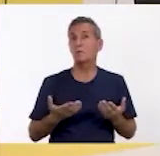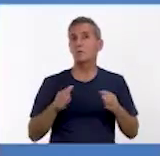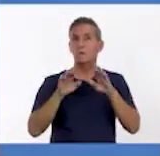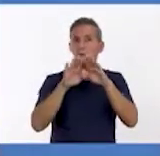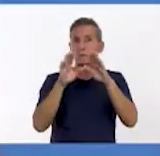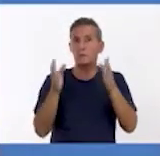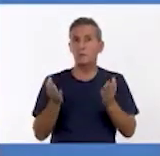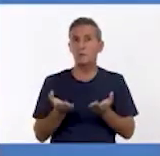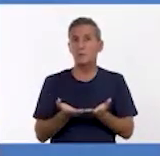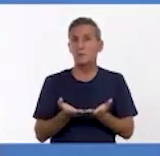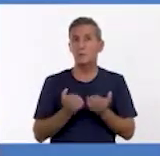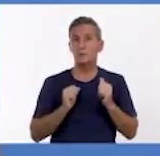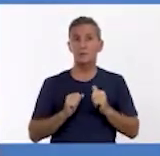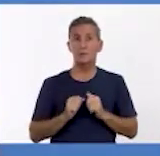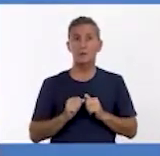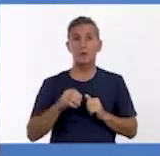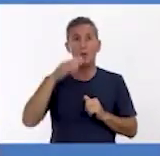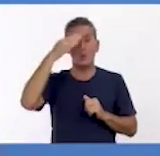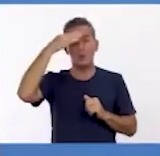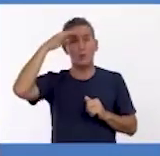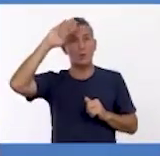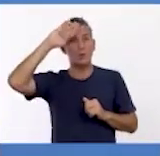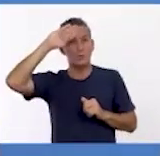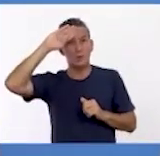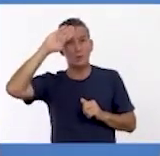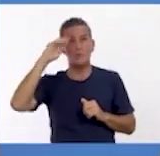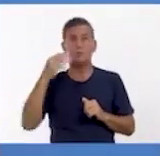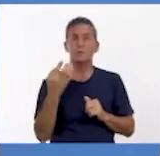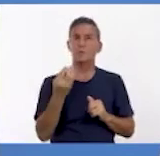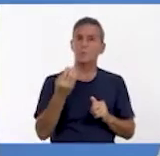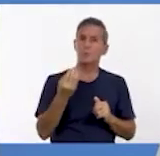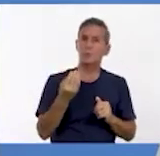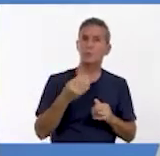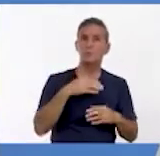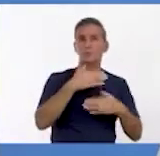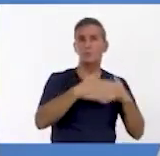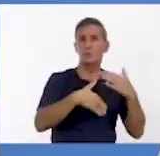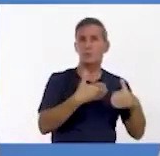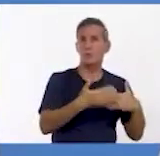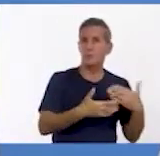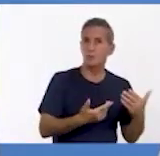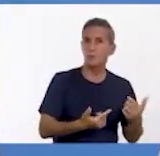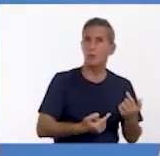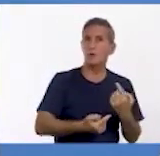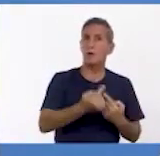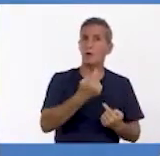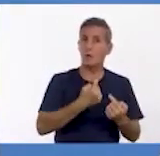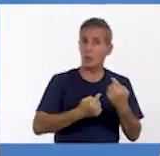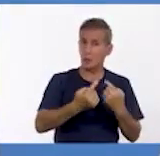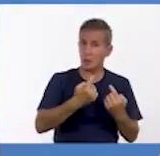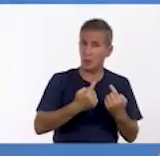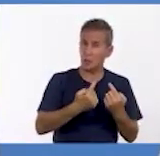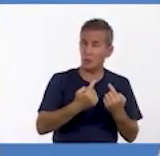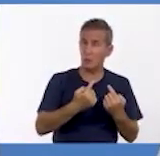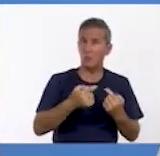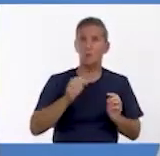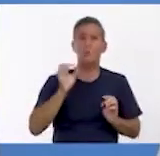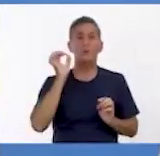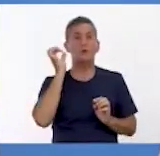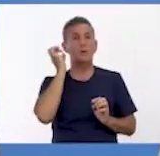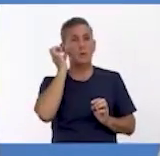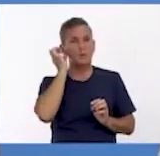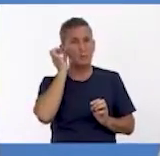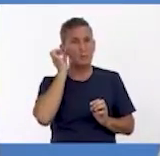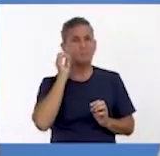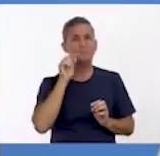por muchas situaciones, hay algunas de nuestras mujeres que caen en esa